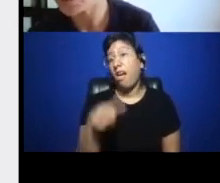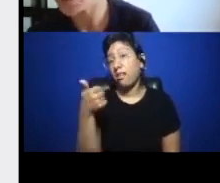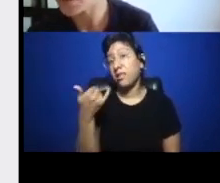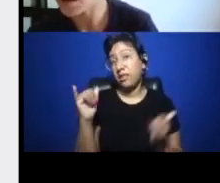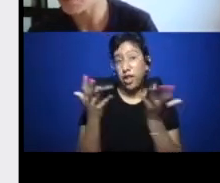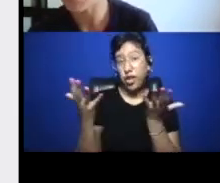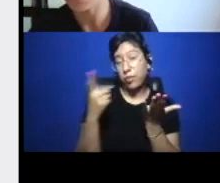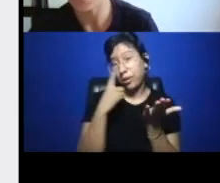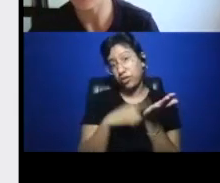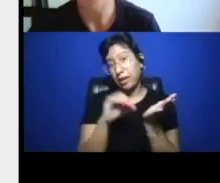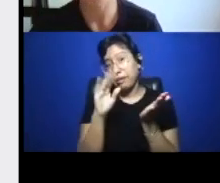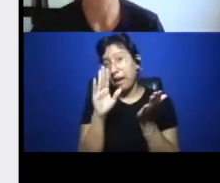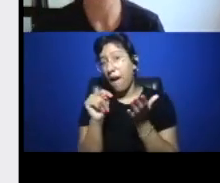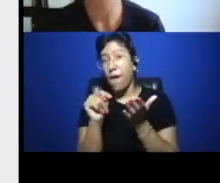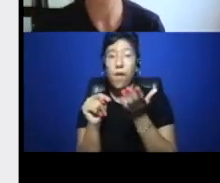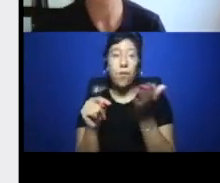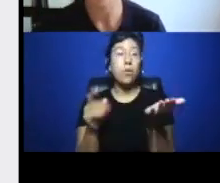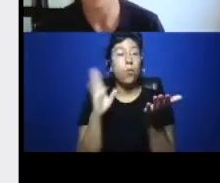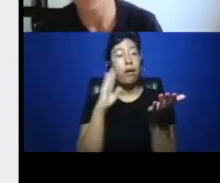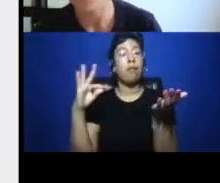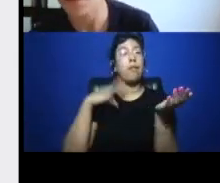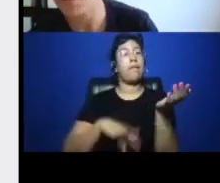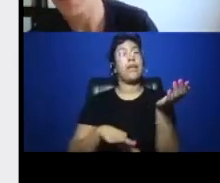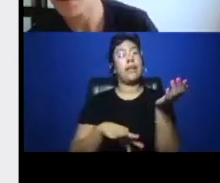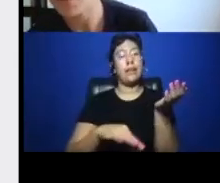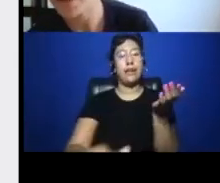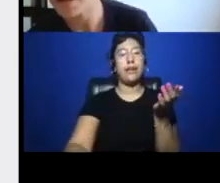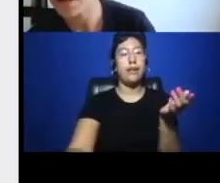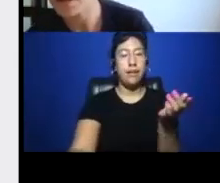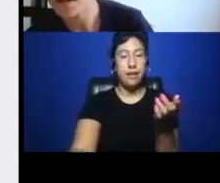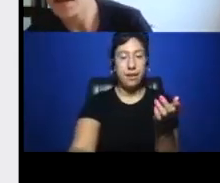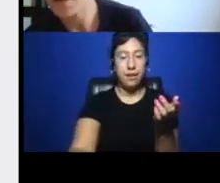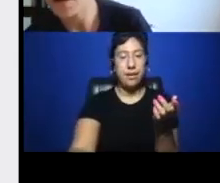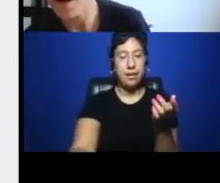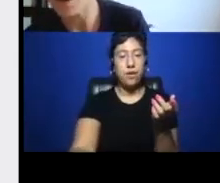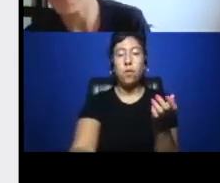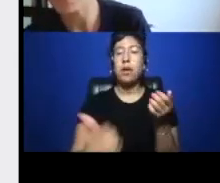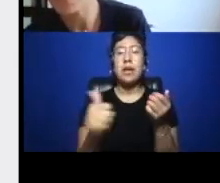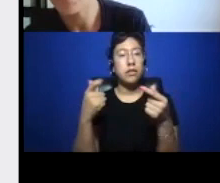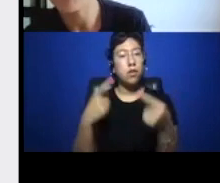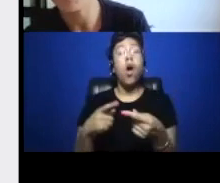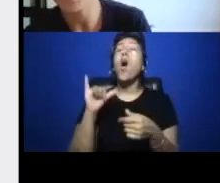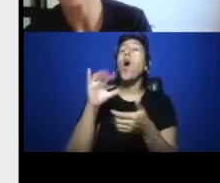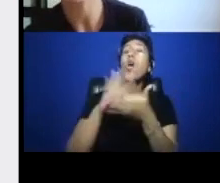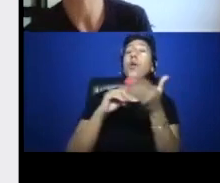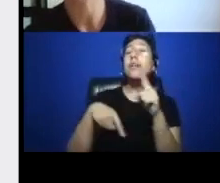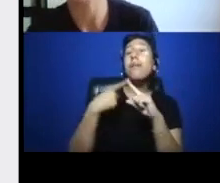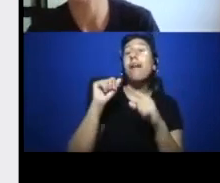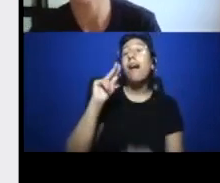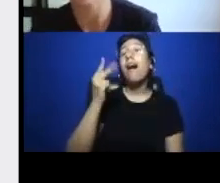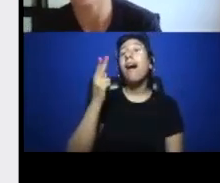out. No lo tengo instalado ningún. Y esto fue muy bueno. Algo más que se llevaron, que